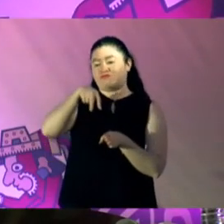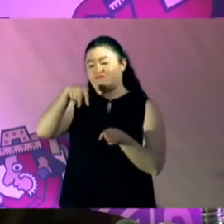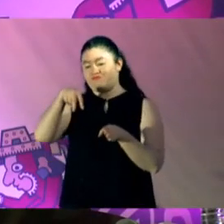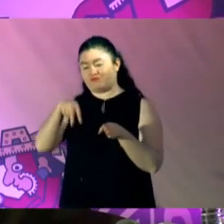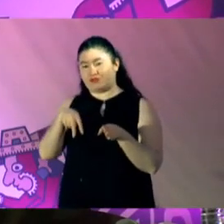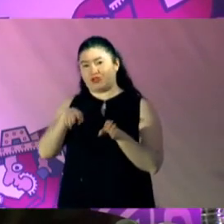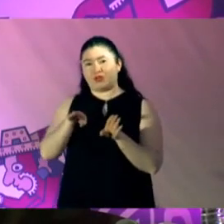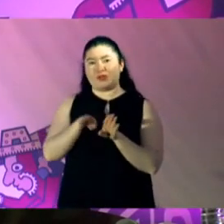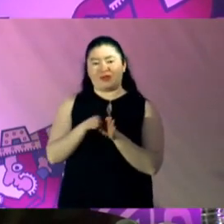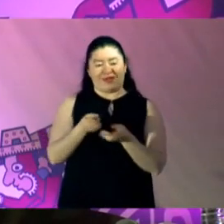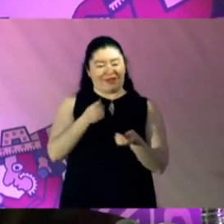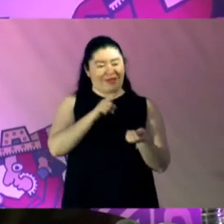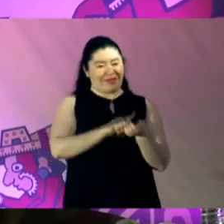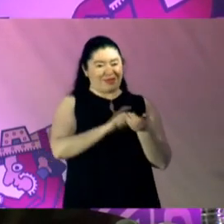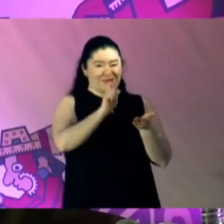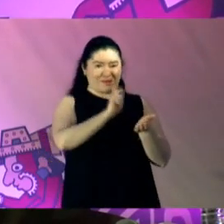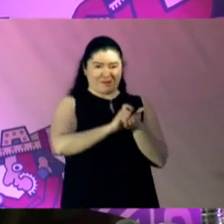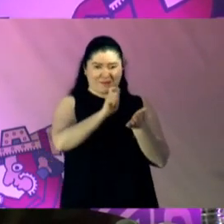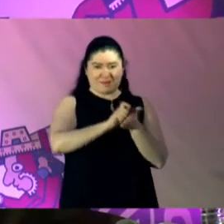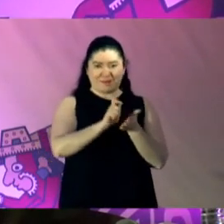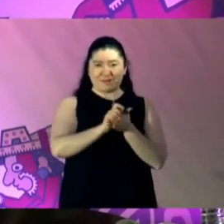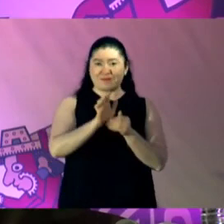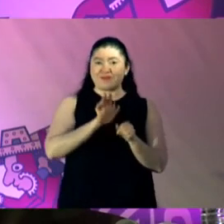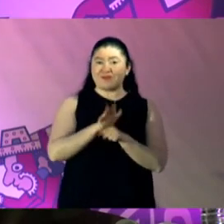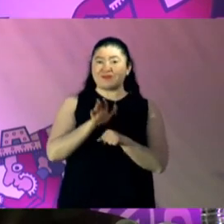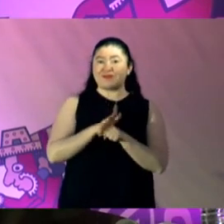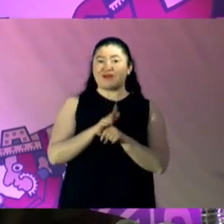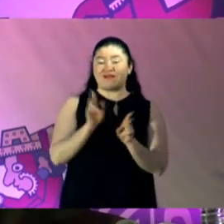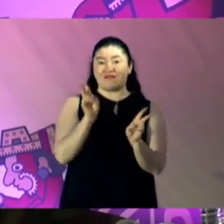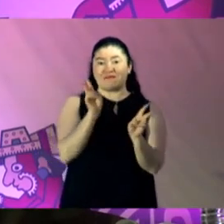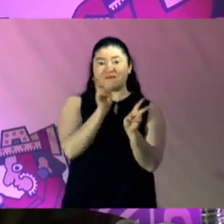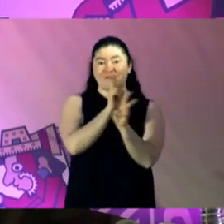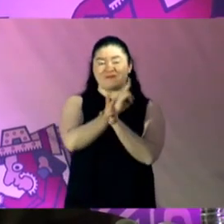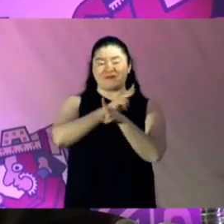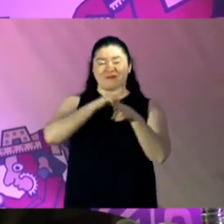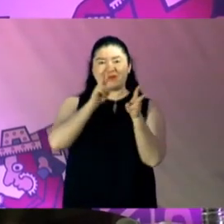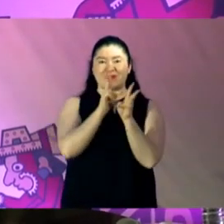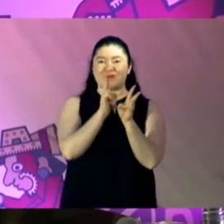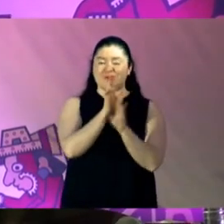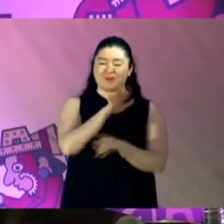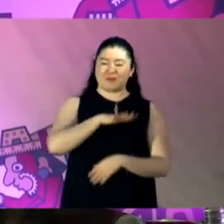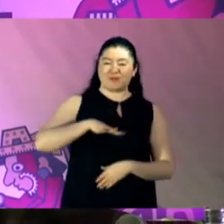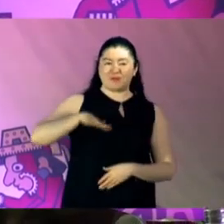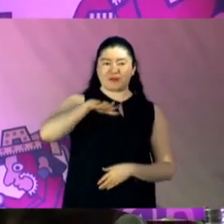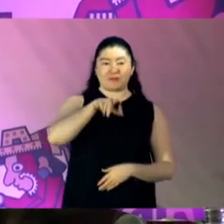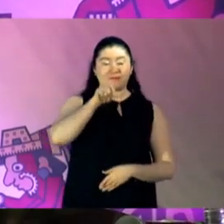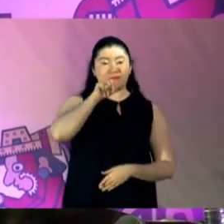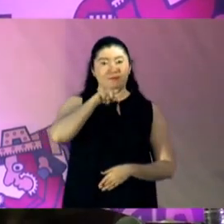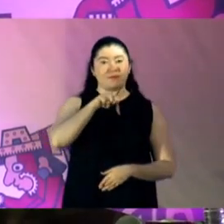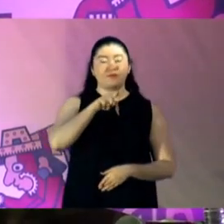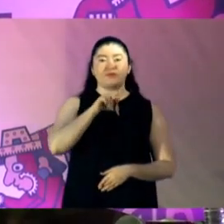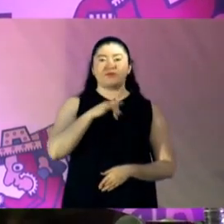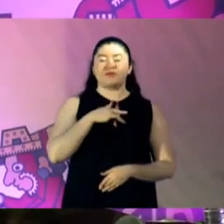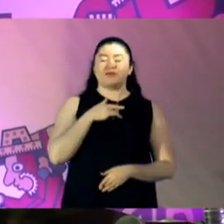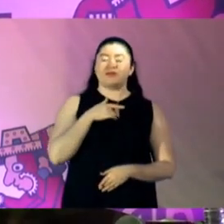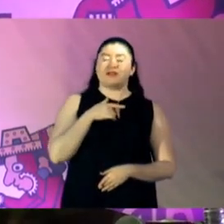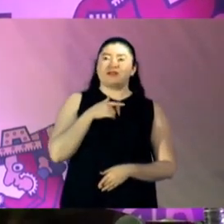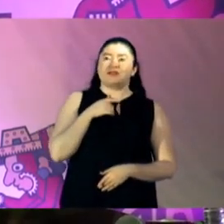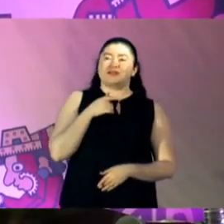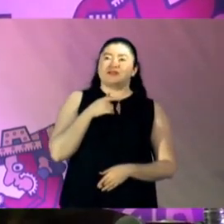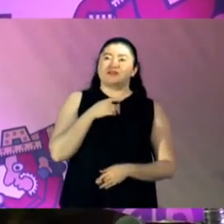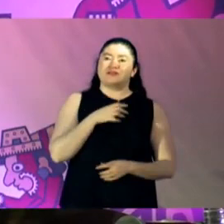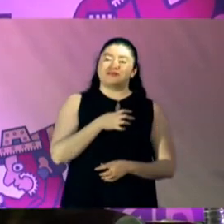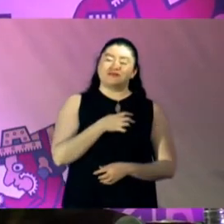un viento del pueblo y también me da mucha nostalgia alegría y nostalgia porque desde que